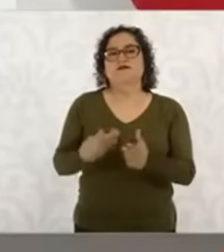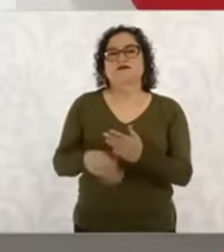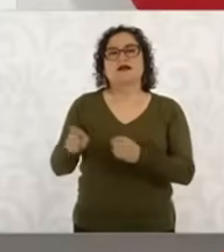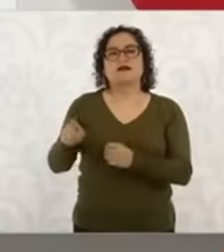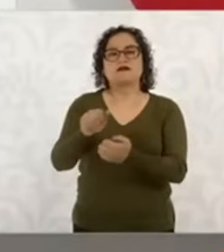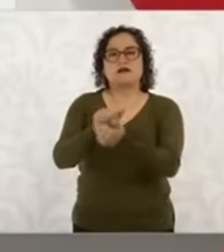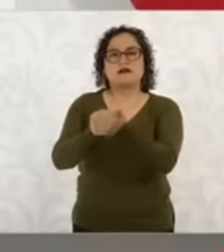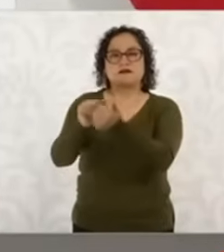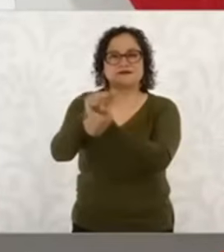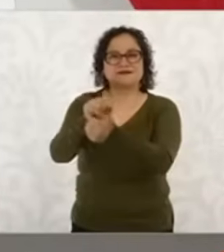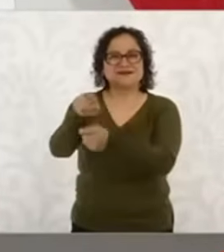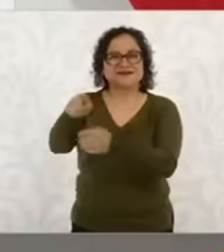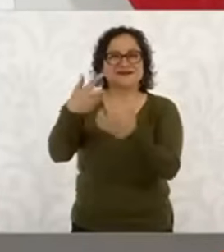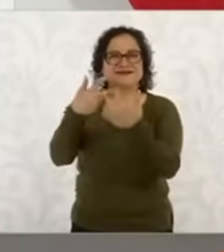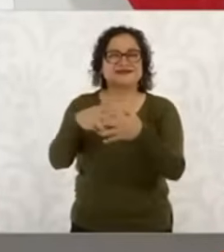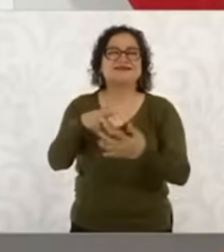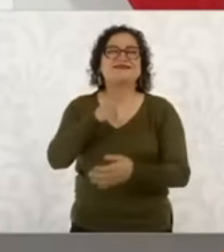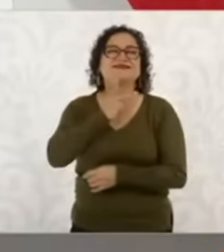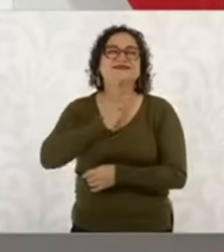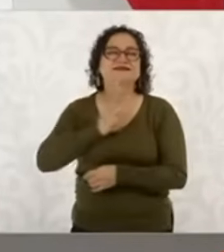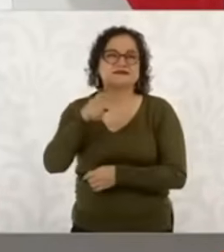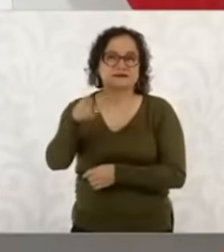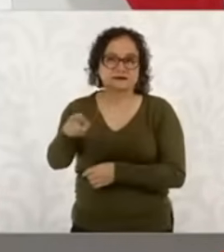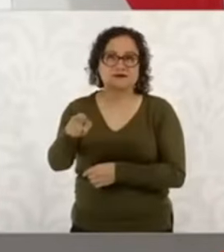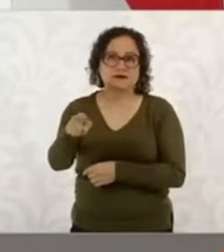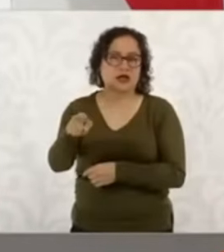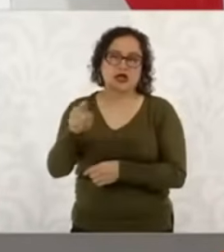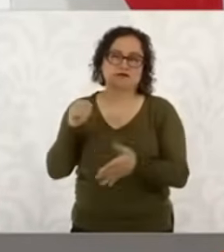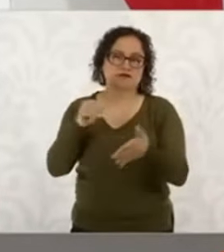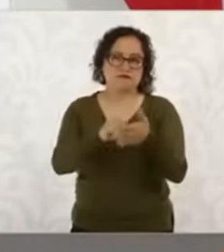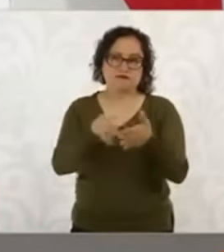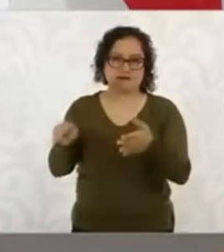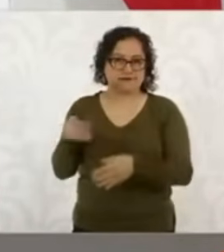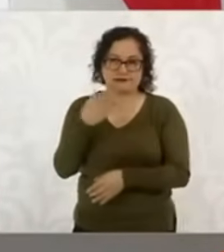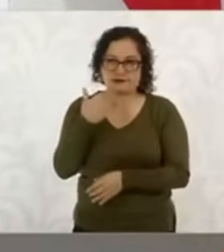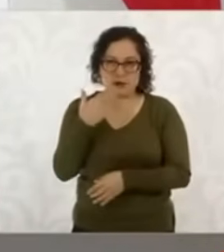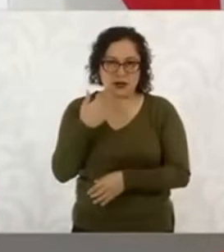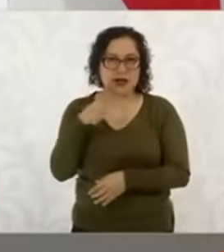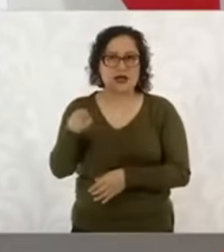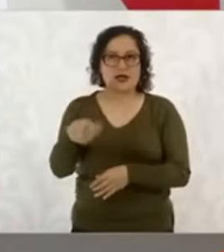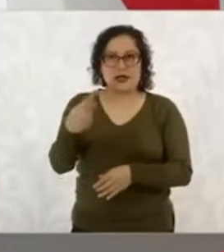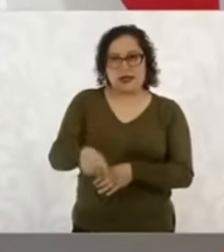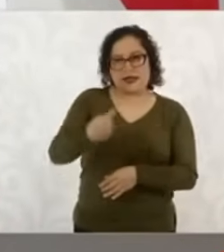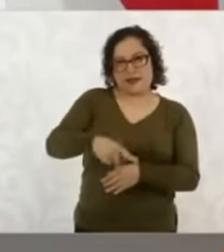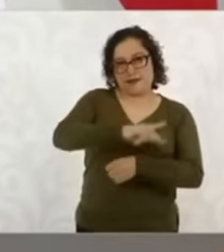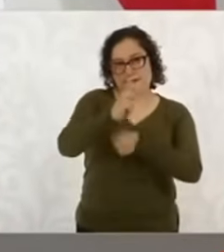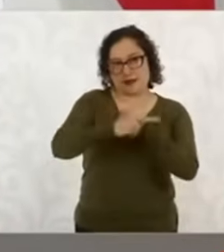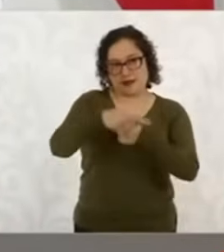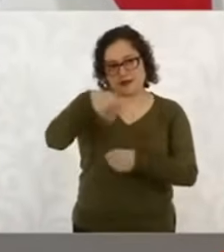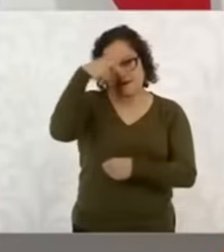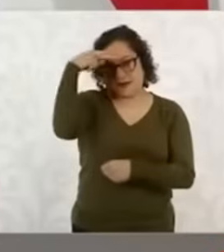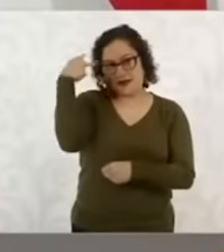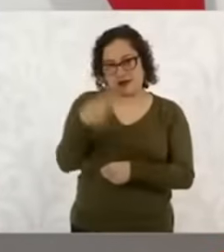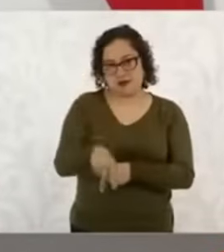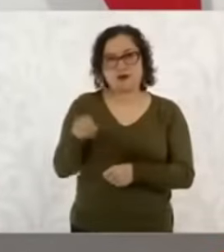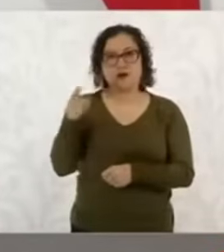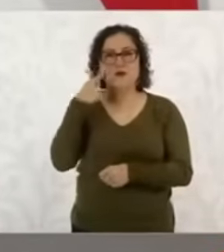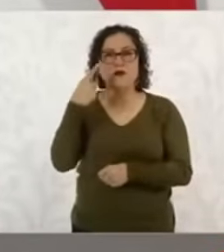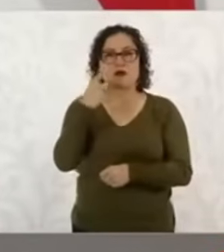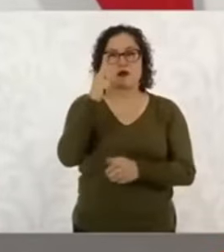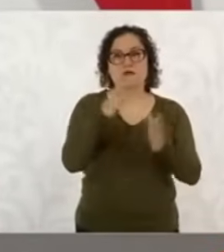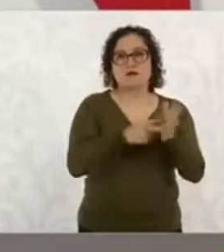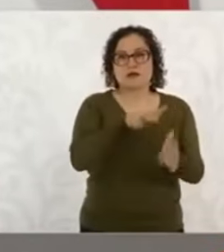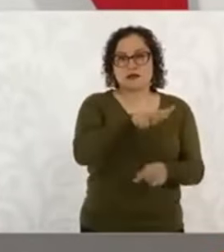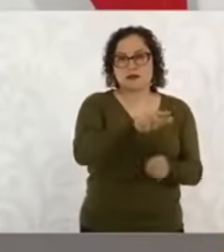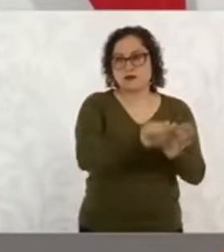Deer Park, solamente son las refinerías que están en el país. Del 18 al 24